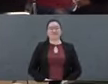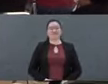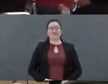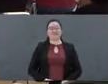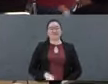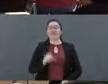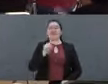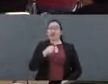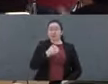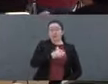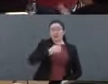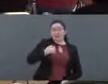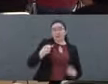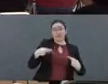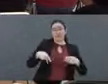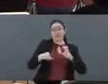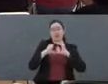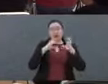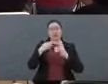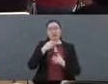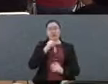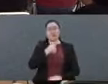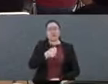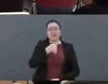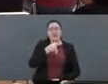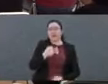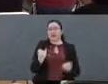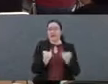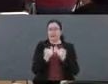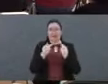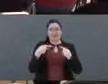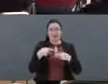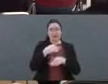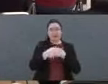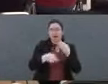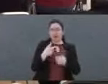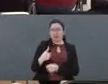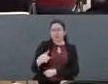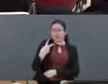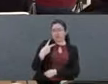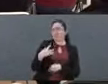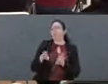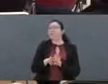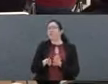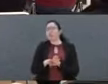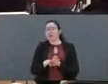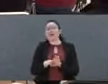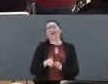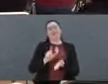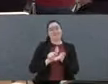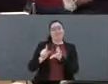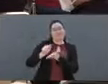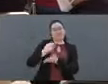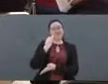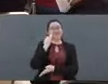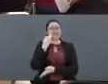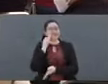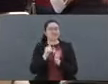Saludamos a los representantes de medios de comunicación y a todas las personas que nos siguen a través de las redes